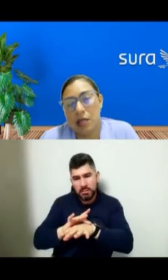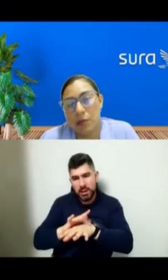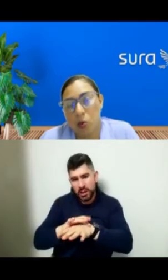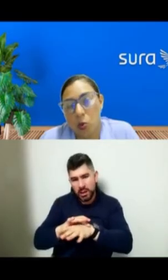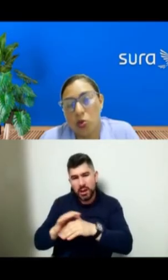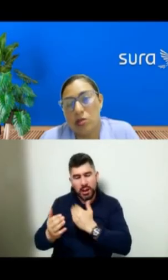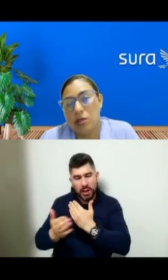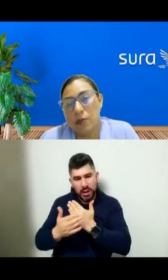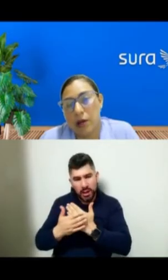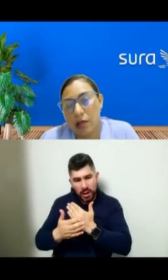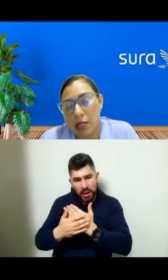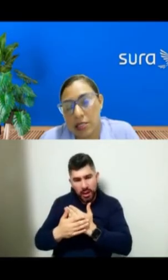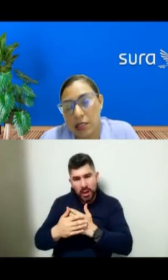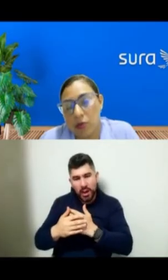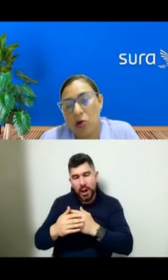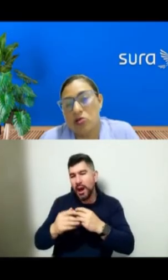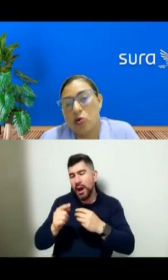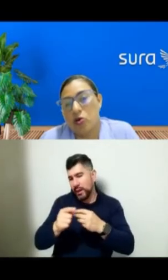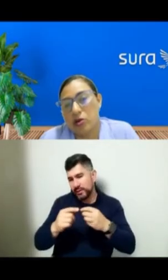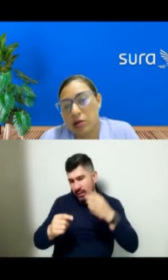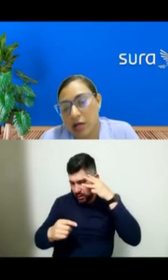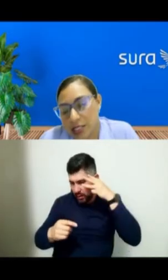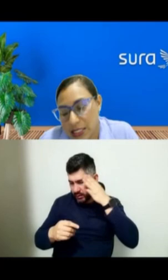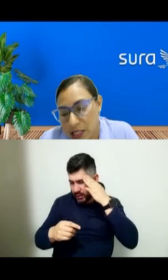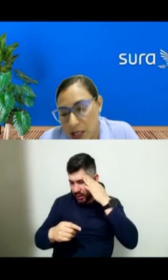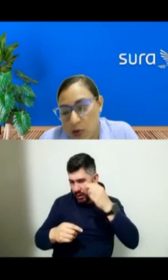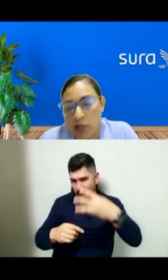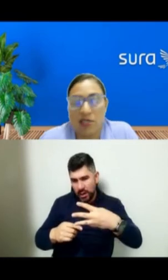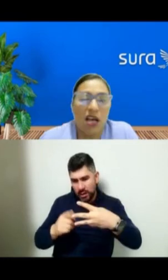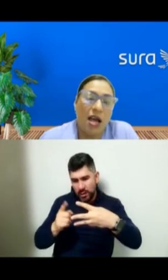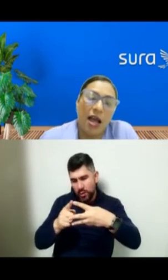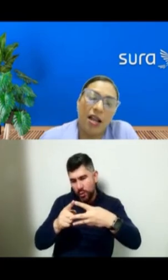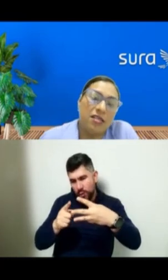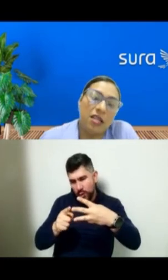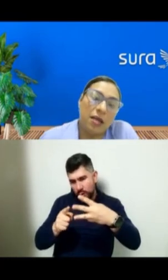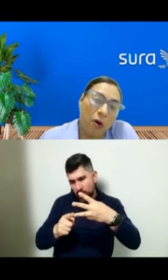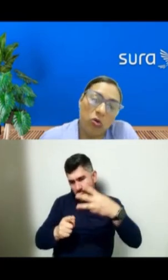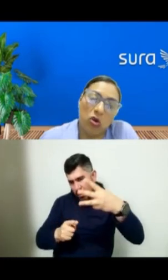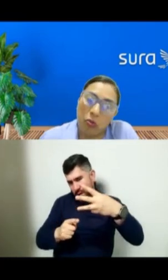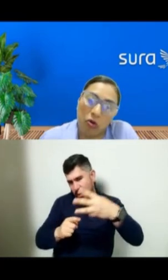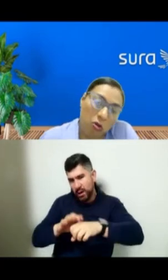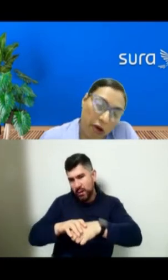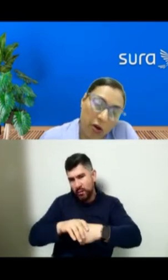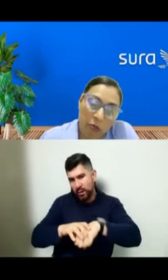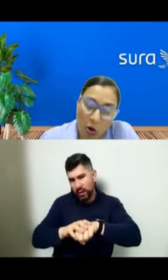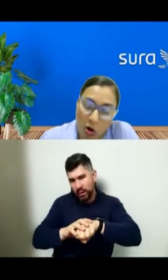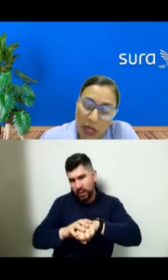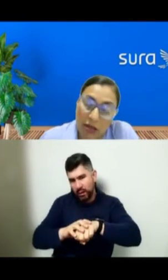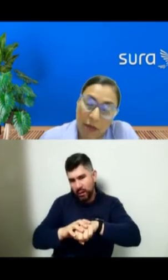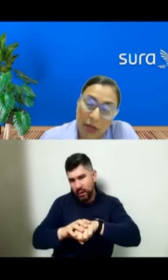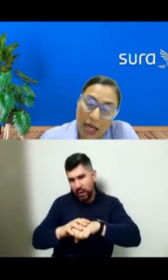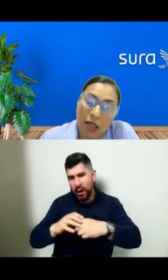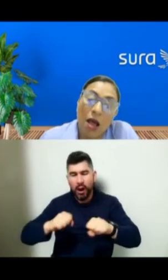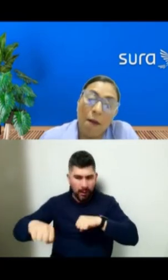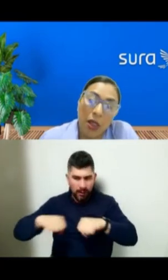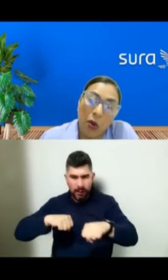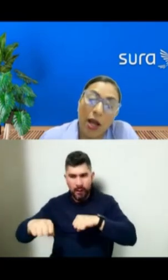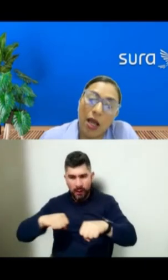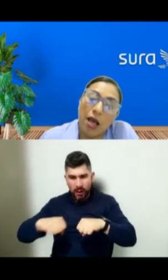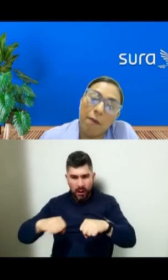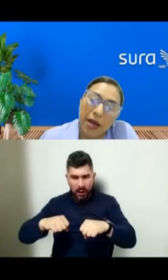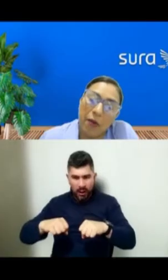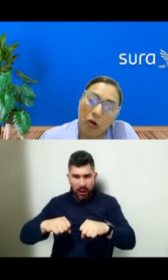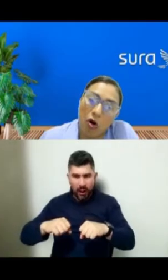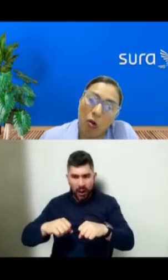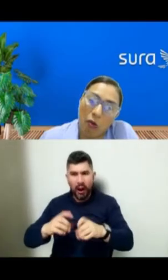tipo de 15, si es tipo 1, si es tipo, 15 tipo 2 o es 15 tipo 3. En el 15 tipo 1 yo puedo mover un poco mi extremidad,